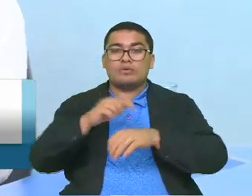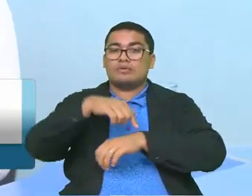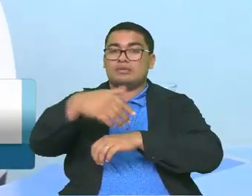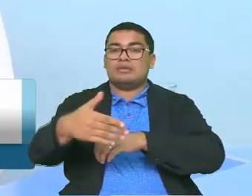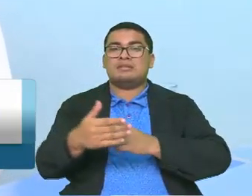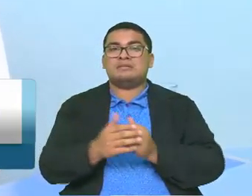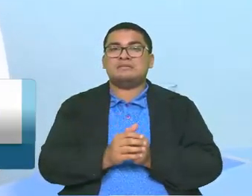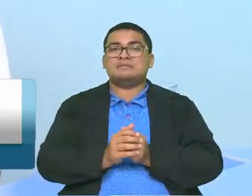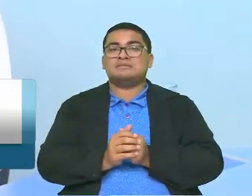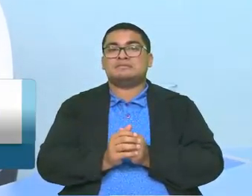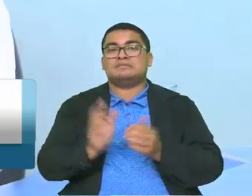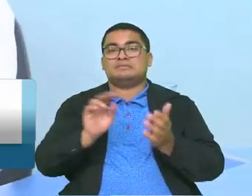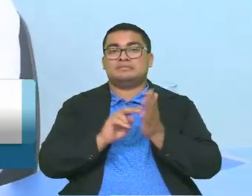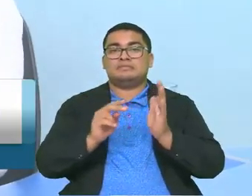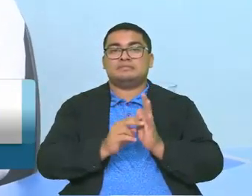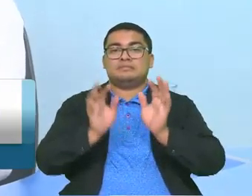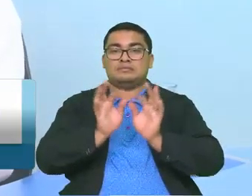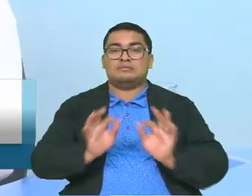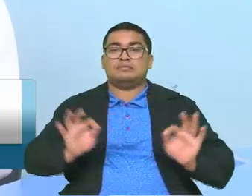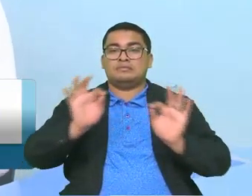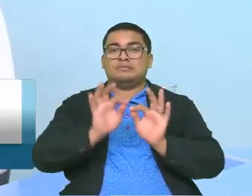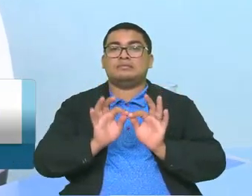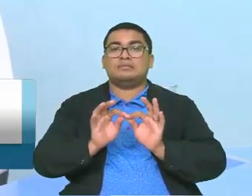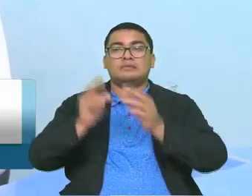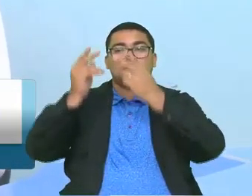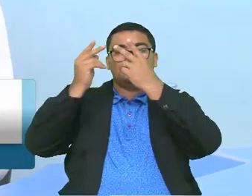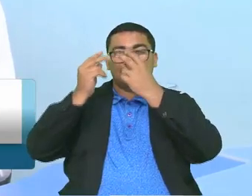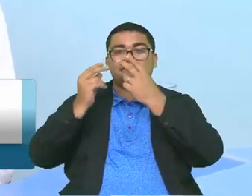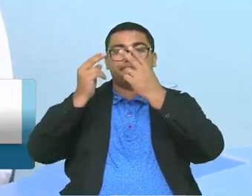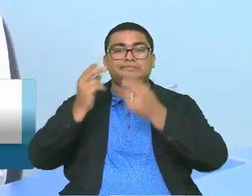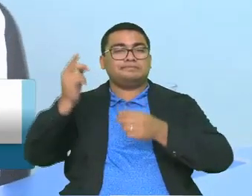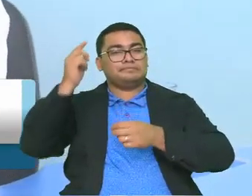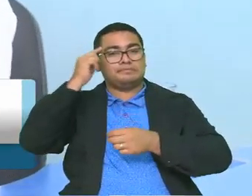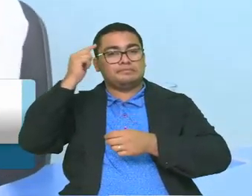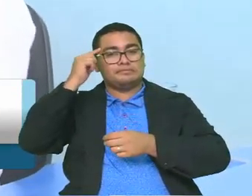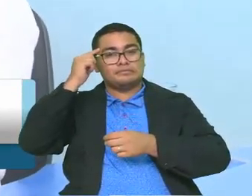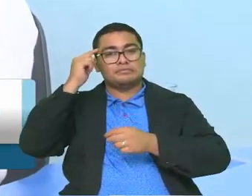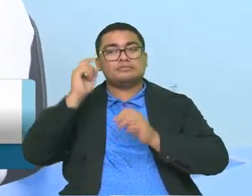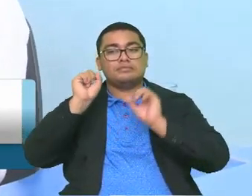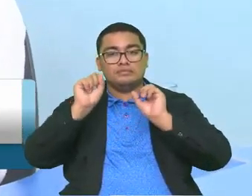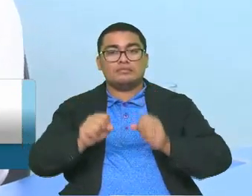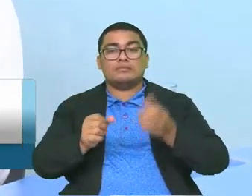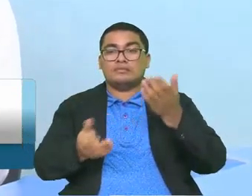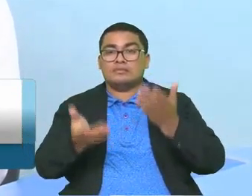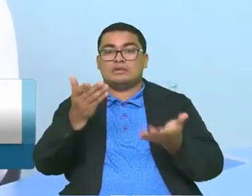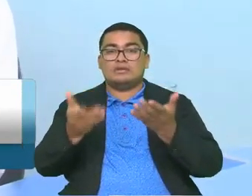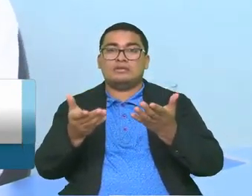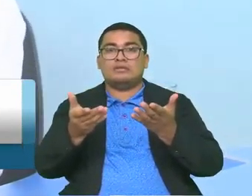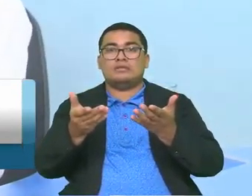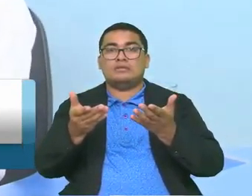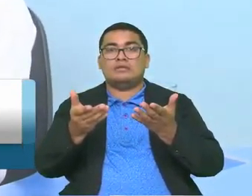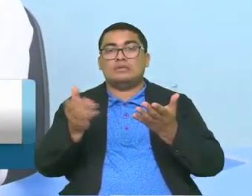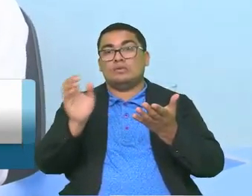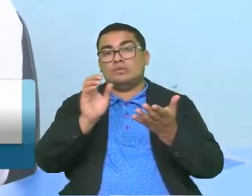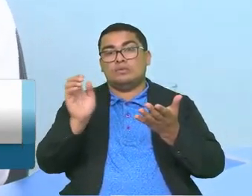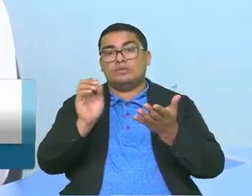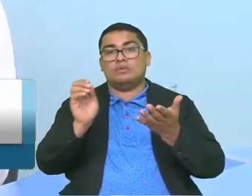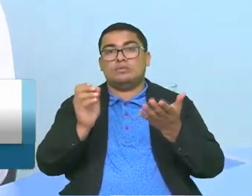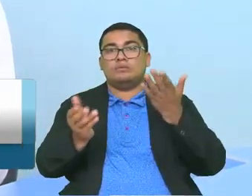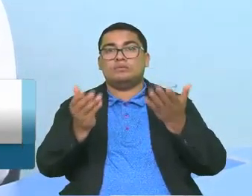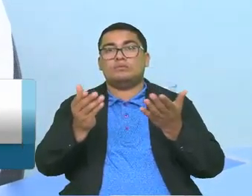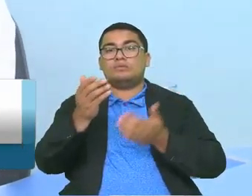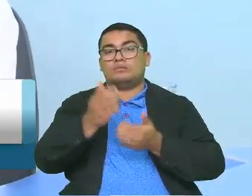del nervio óptico, este reflejo se va a ver afectado. Puede ser un defecto pupilar aferente, es decir, que esta puede hacer que se cierre